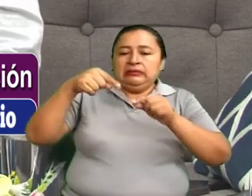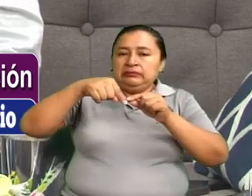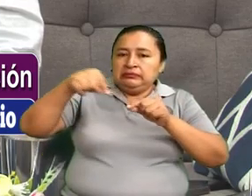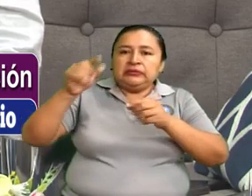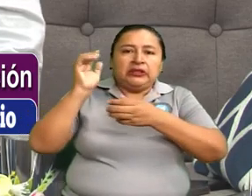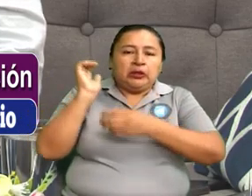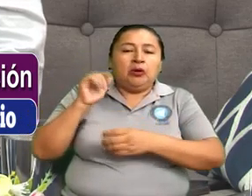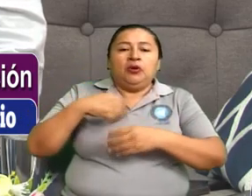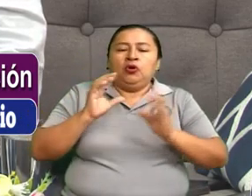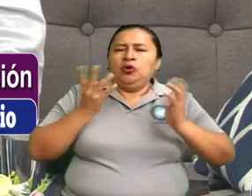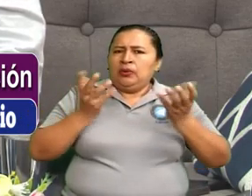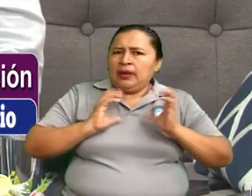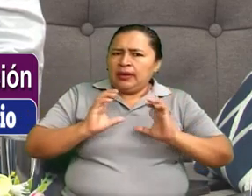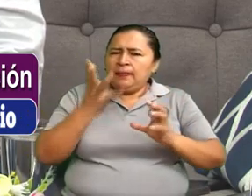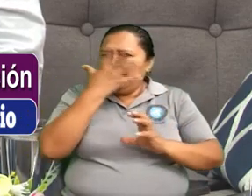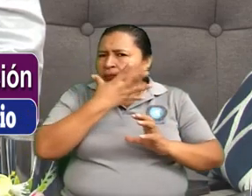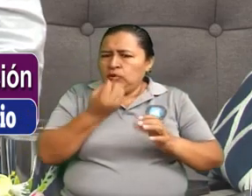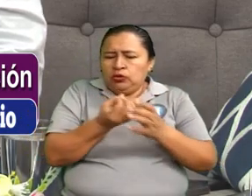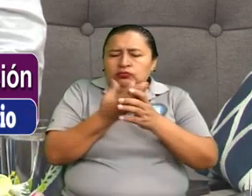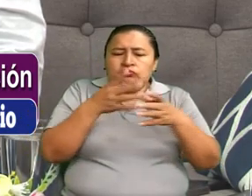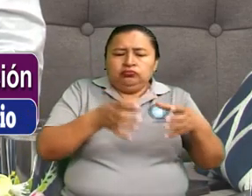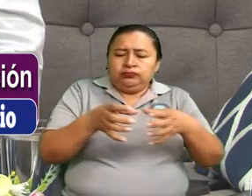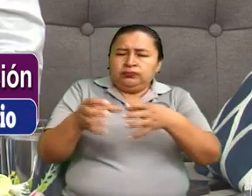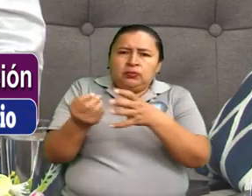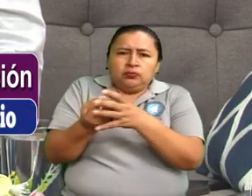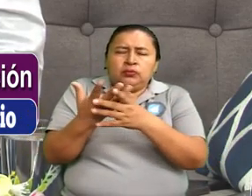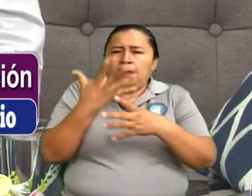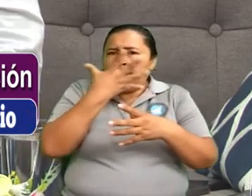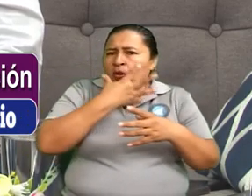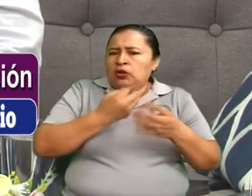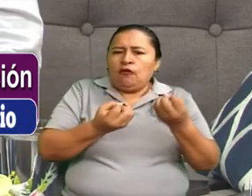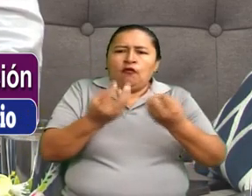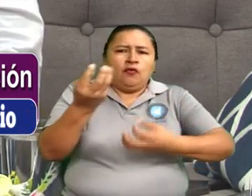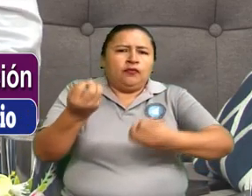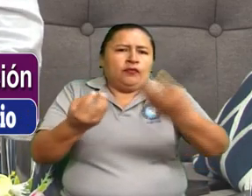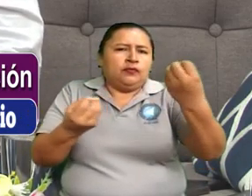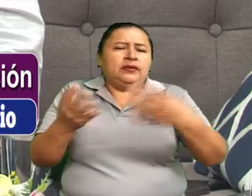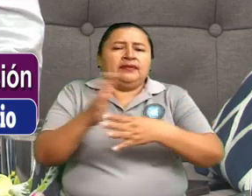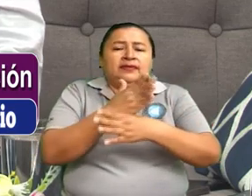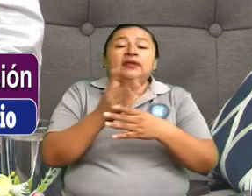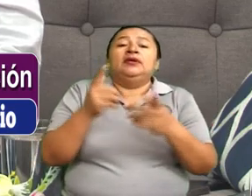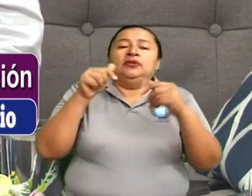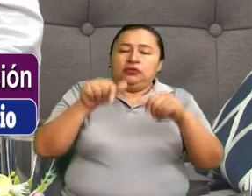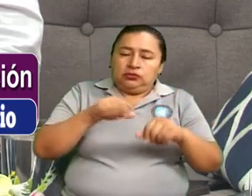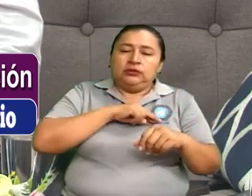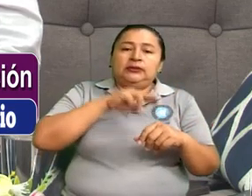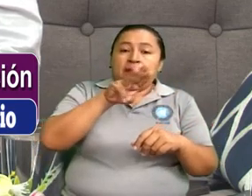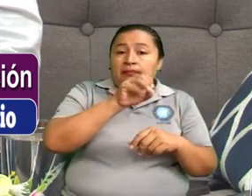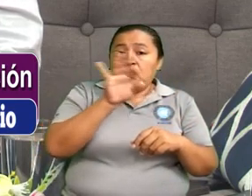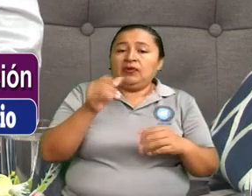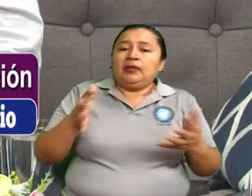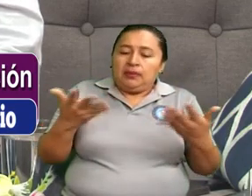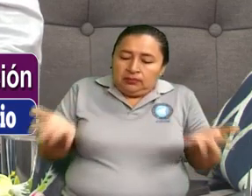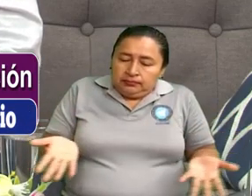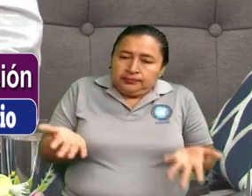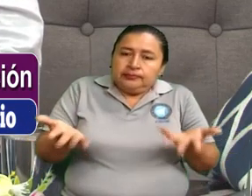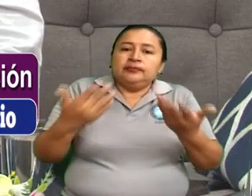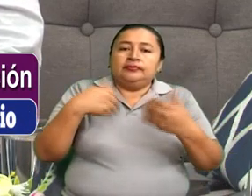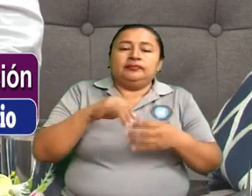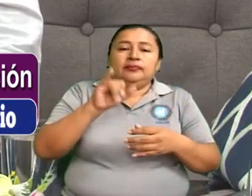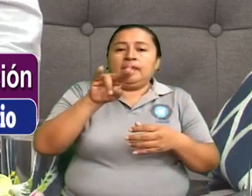cómo las calles son embellecidas por jardines muy preciosos, flores. Entonces nosotros estamos promoviendo eso en conjunto con